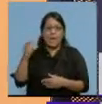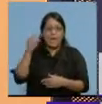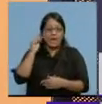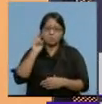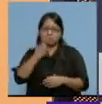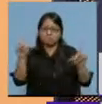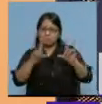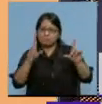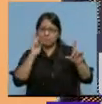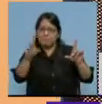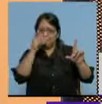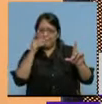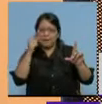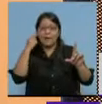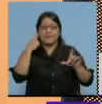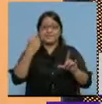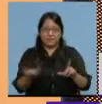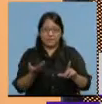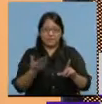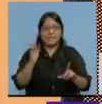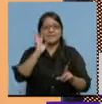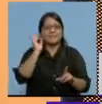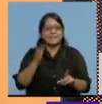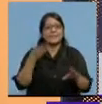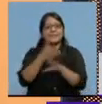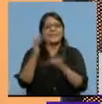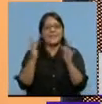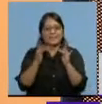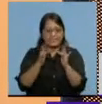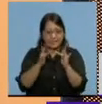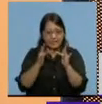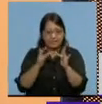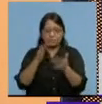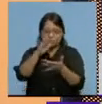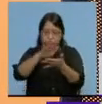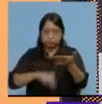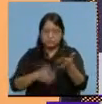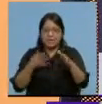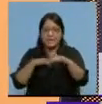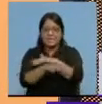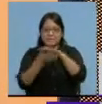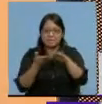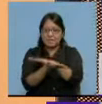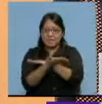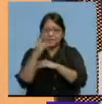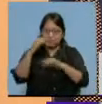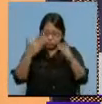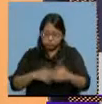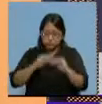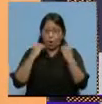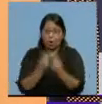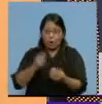territorio de la provincia que deben entrar a la página del ANSES, bajar este formulario y dirigirse